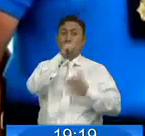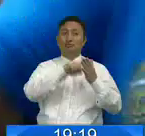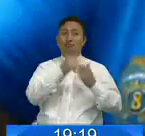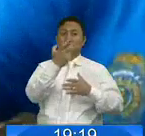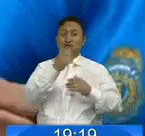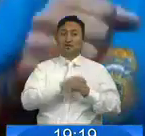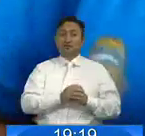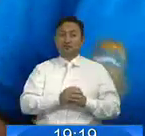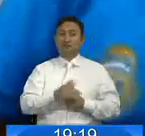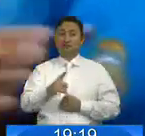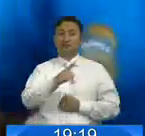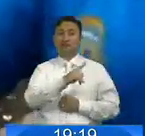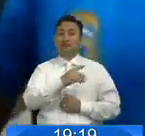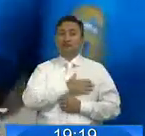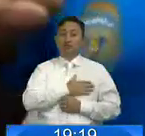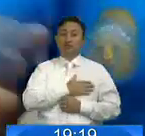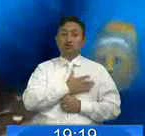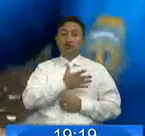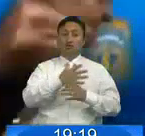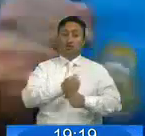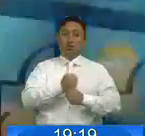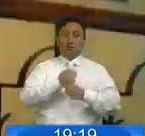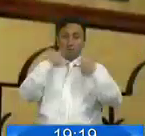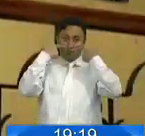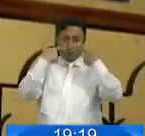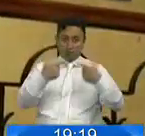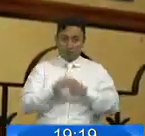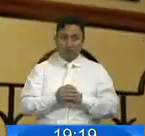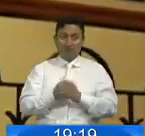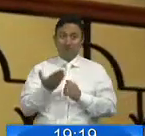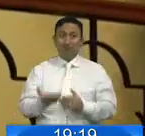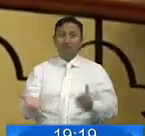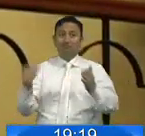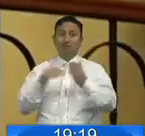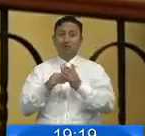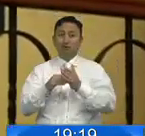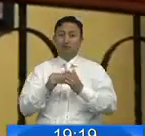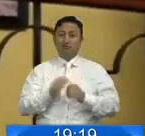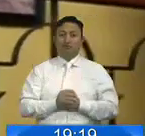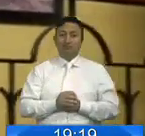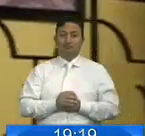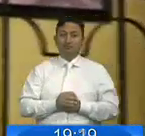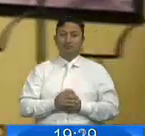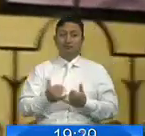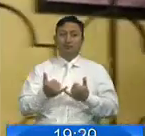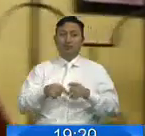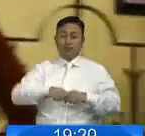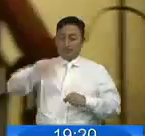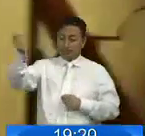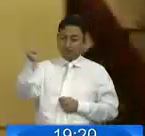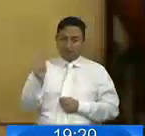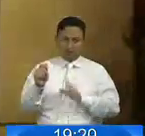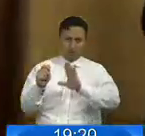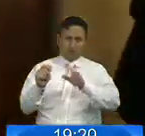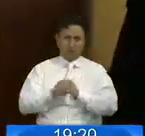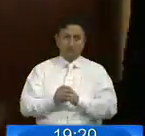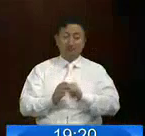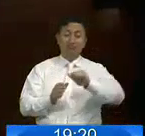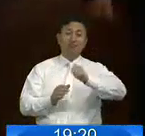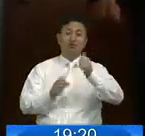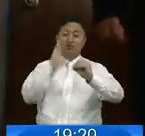el autoproclamado alguacil de la seguridad ha vuelto por sus fueros, por ahora sin tolete y desde otra